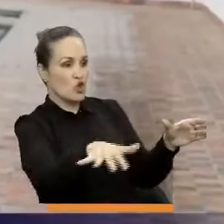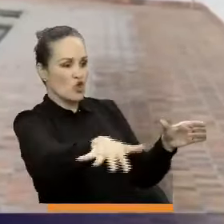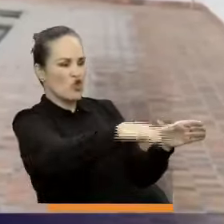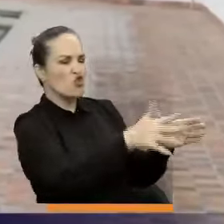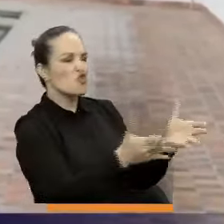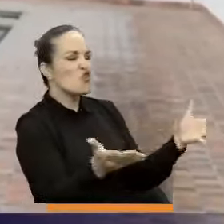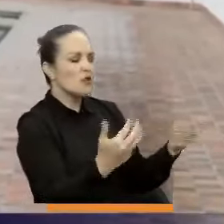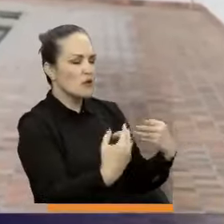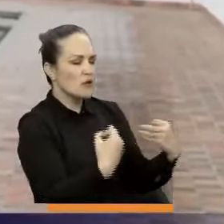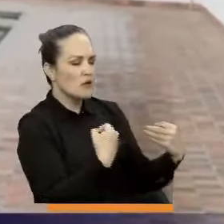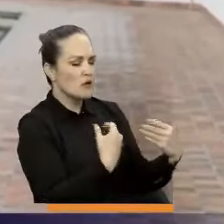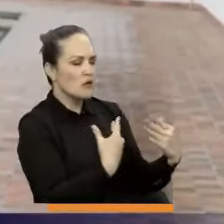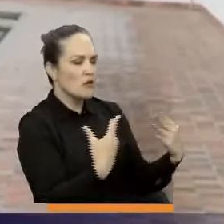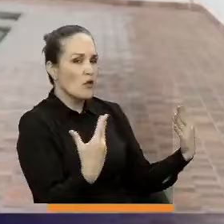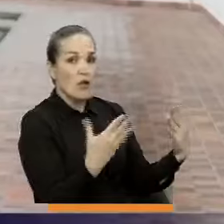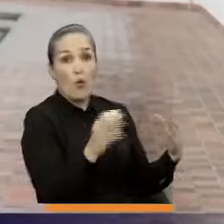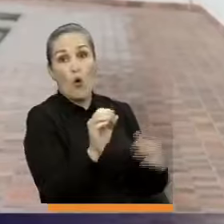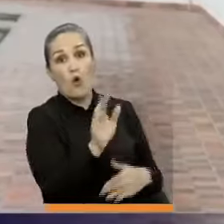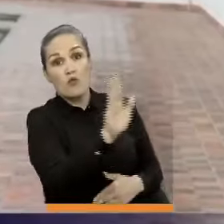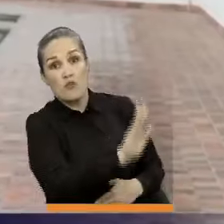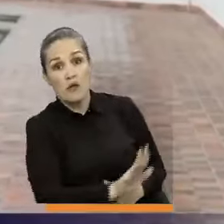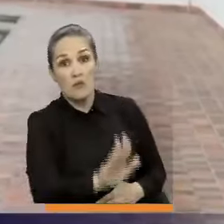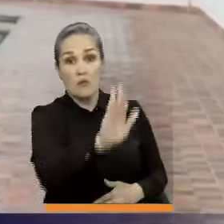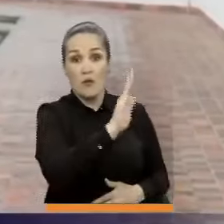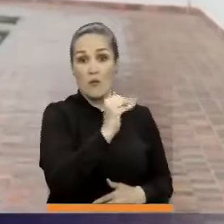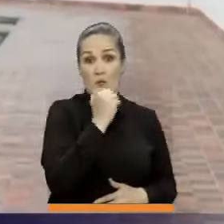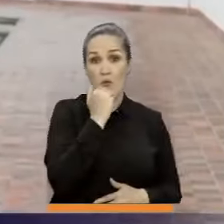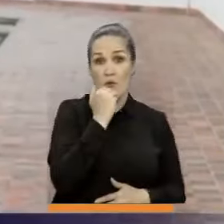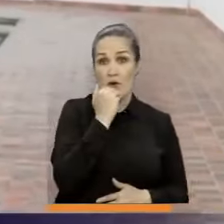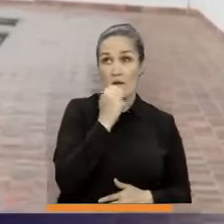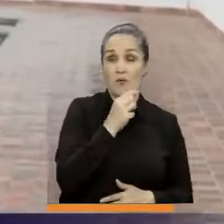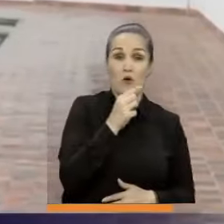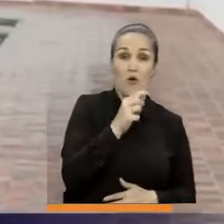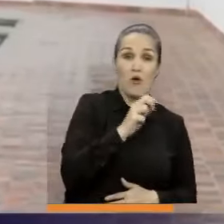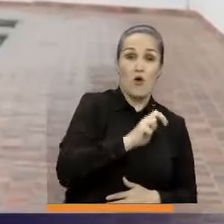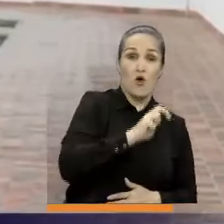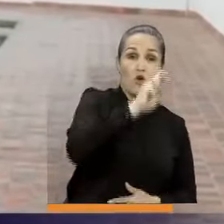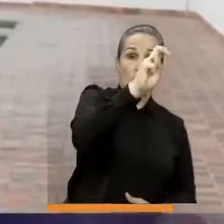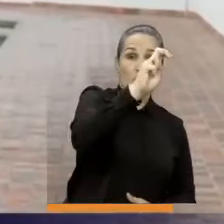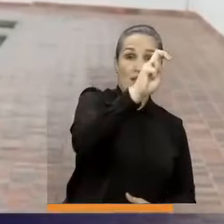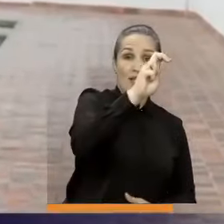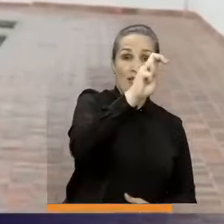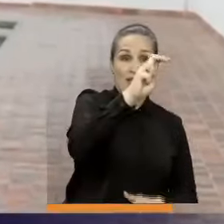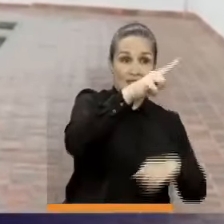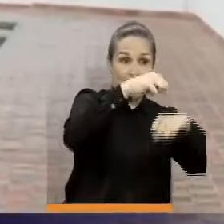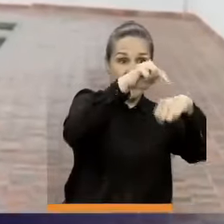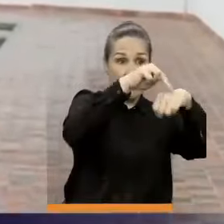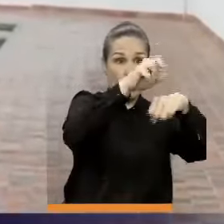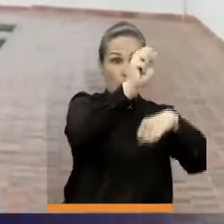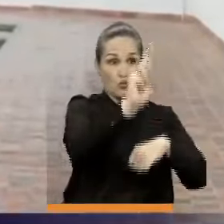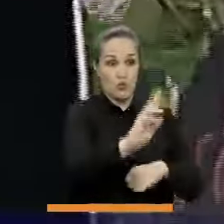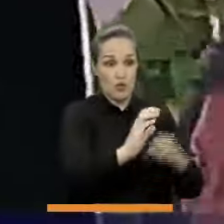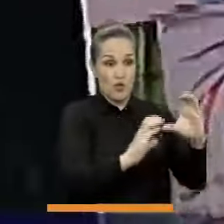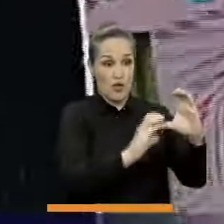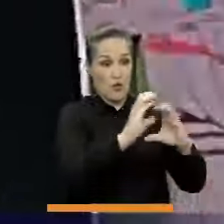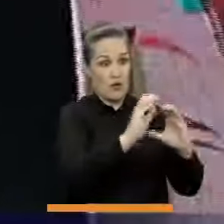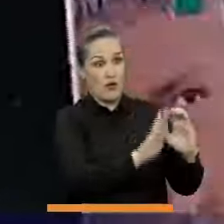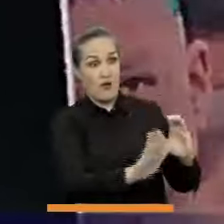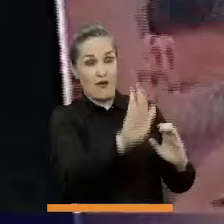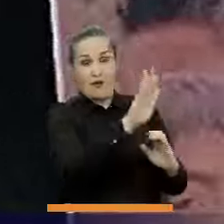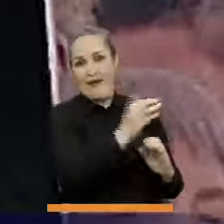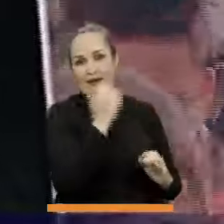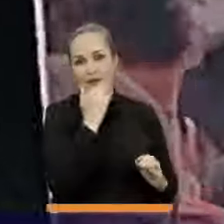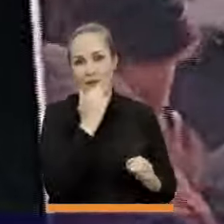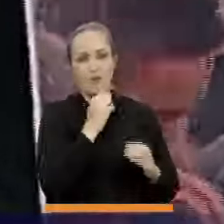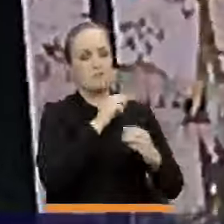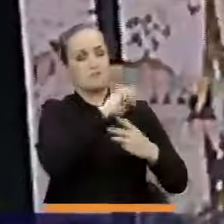incluso departamentos, como en el caso del norte de Nariño y sur del Cauca, que ya lo existe en este momento. Posteriormente,